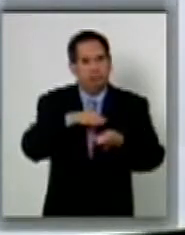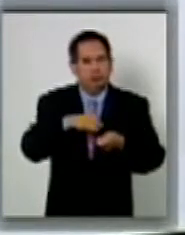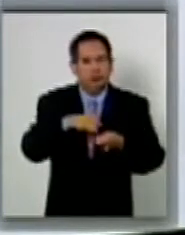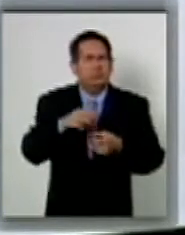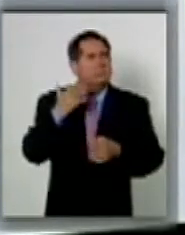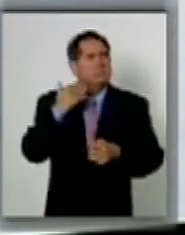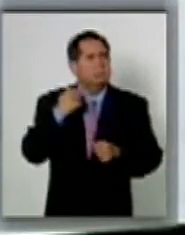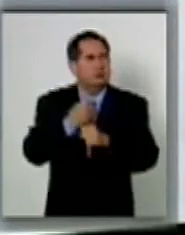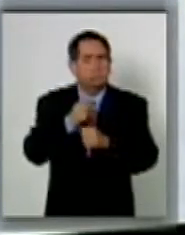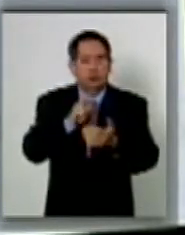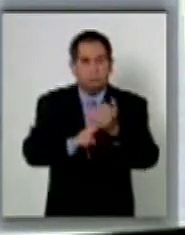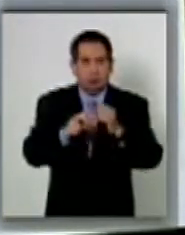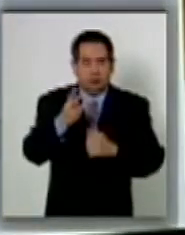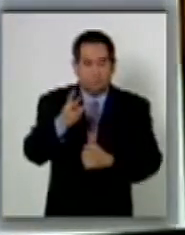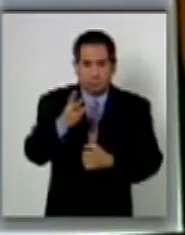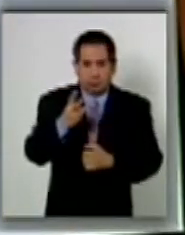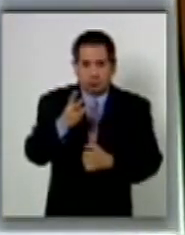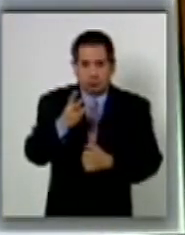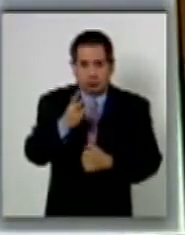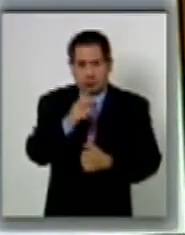el